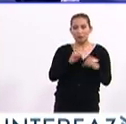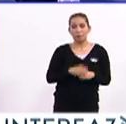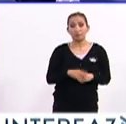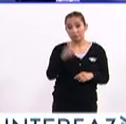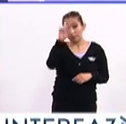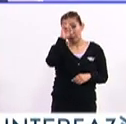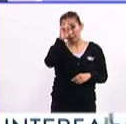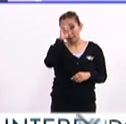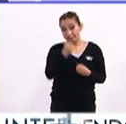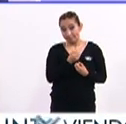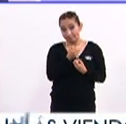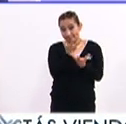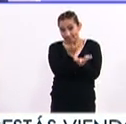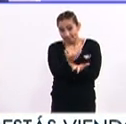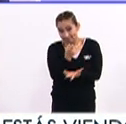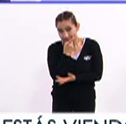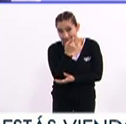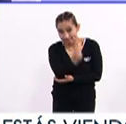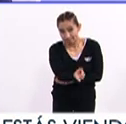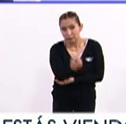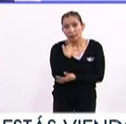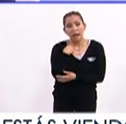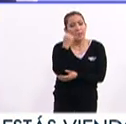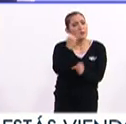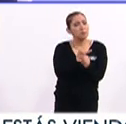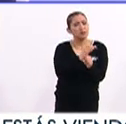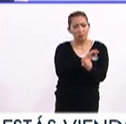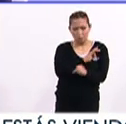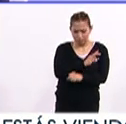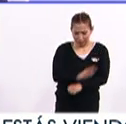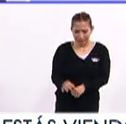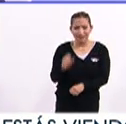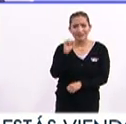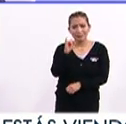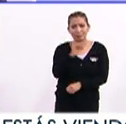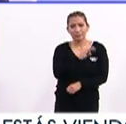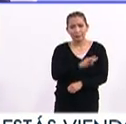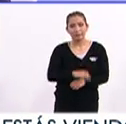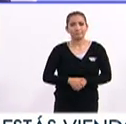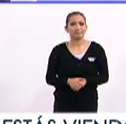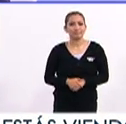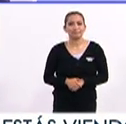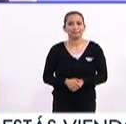que el consejo que les puedo dar es que, aunque les digan que es imposible, todo es posible.